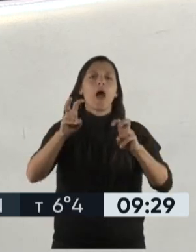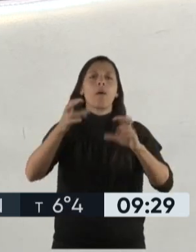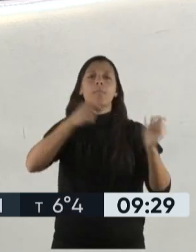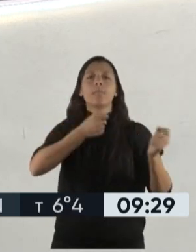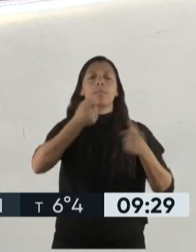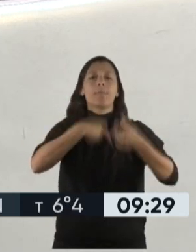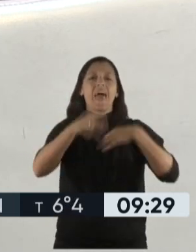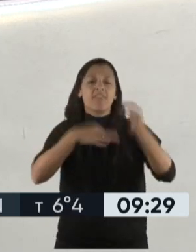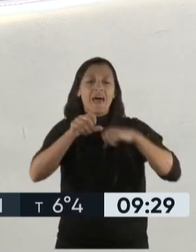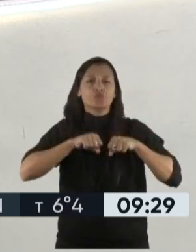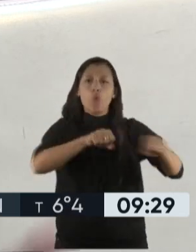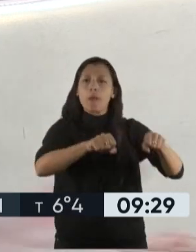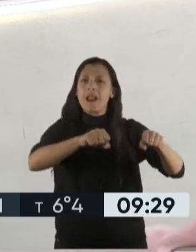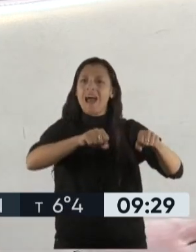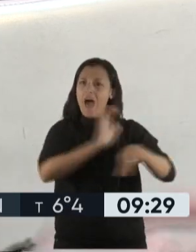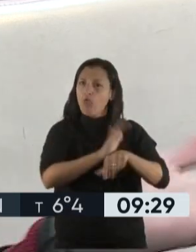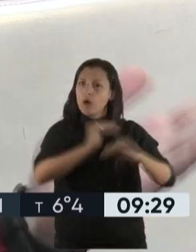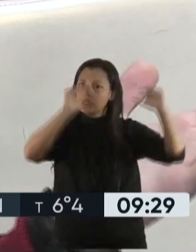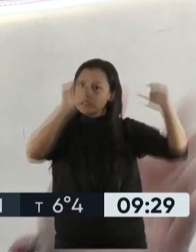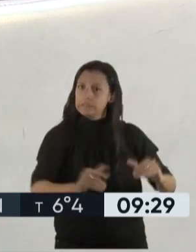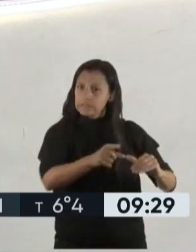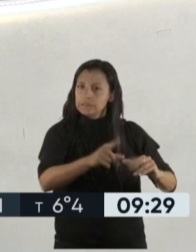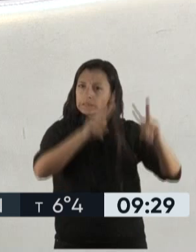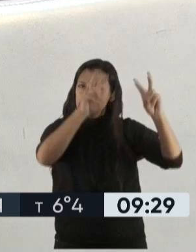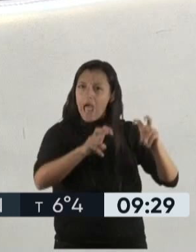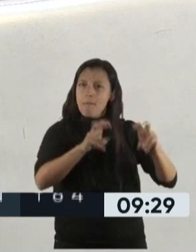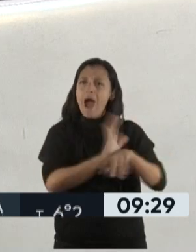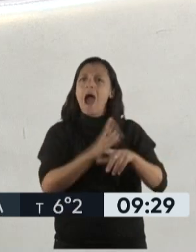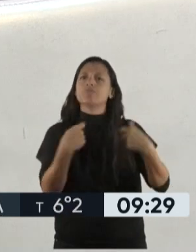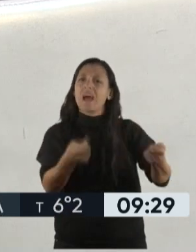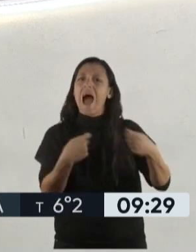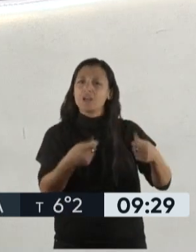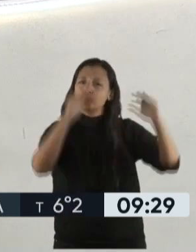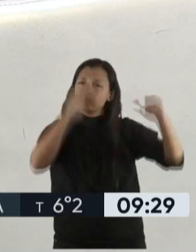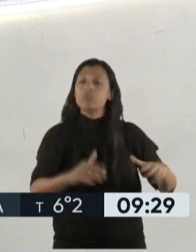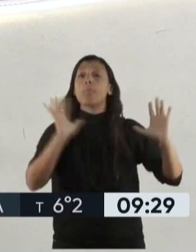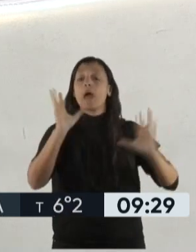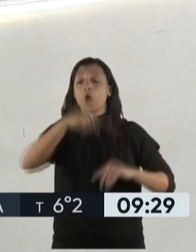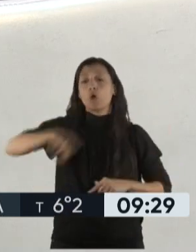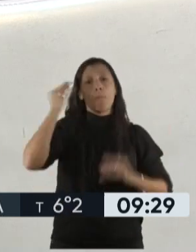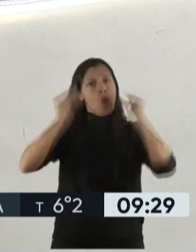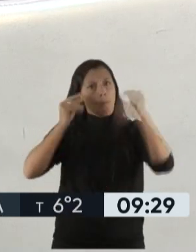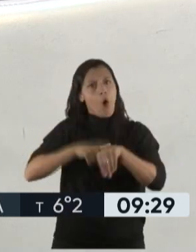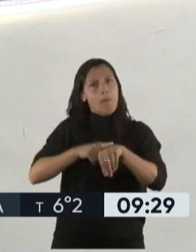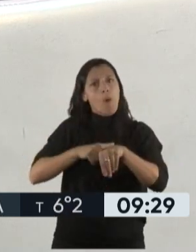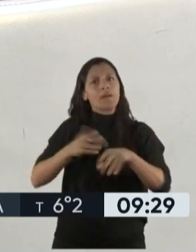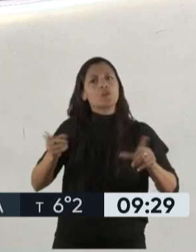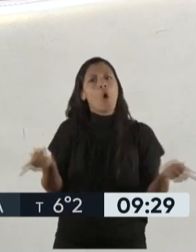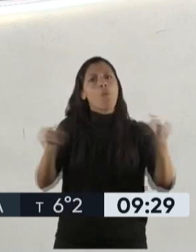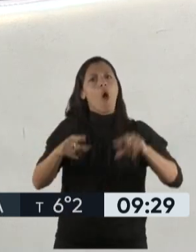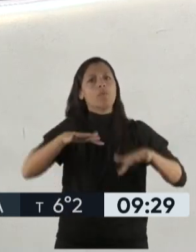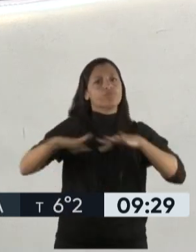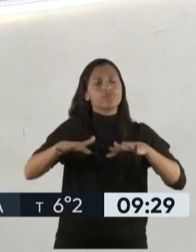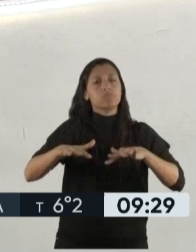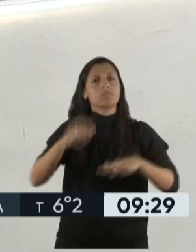en supermercados. Como le digo, la caída es prácticamente ínfima, pero preocupa que sea en el periodo de reactivación de actividades. Por